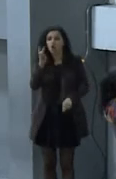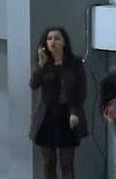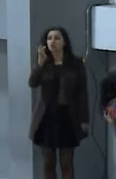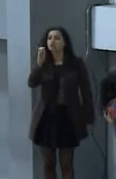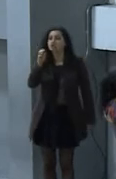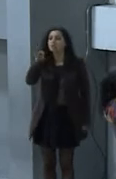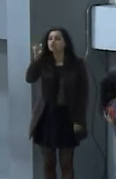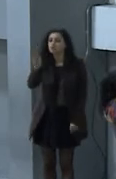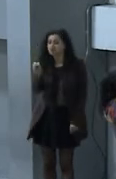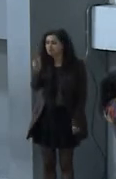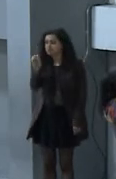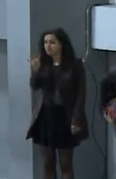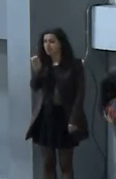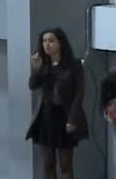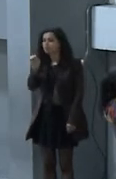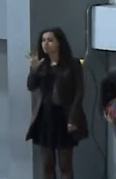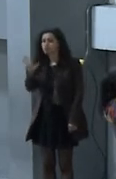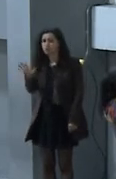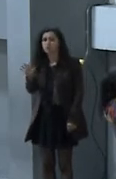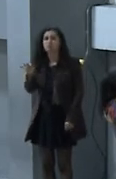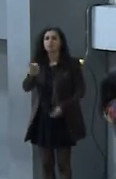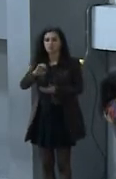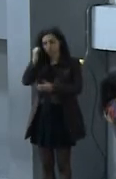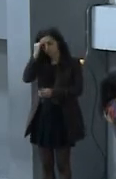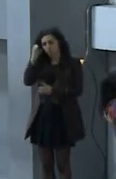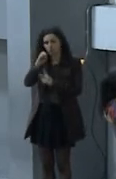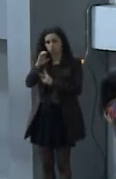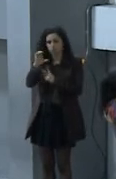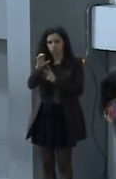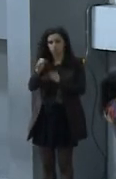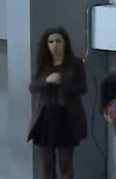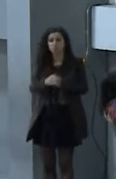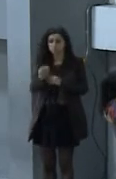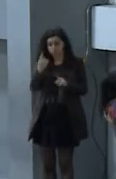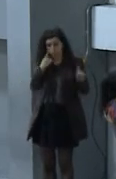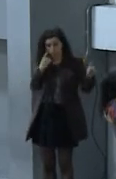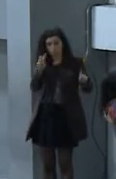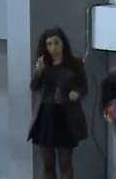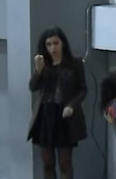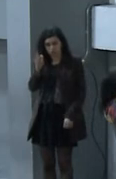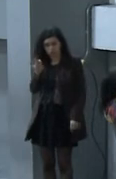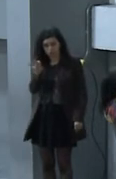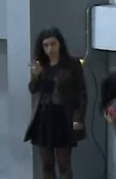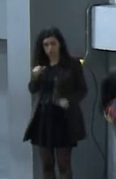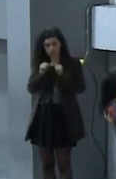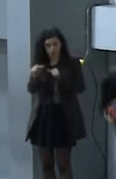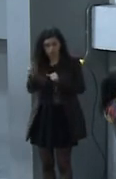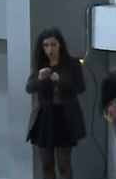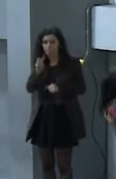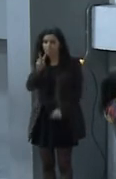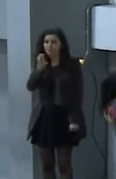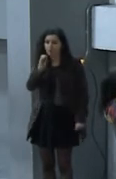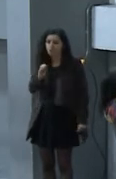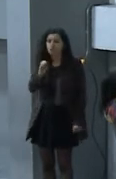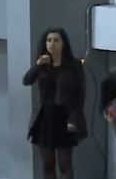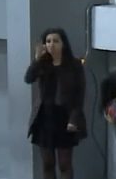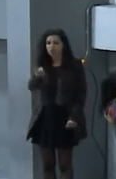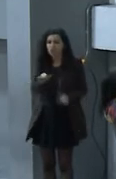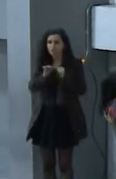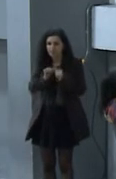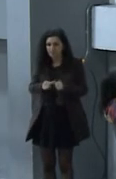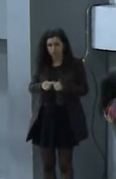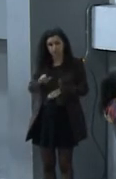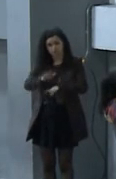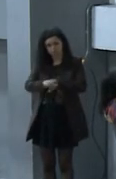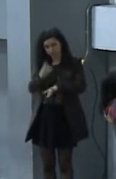80%, 79.5% profesores ocasionales y catedráticos, ¿sí? No 28% de planta, son 20.4%, entonces